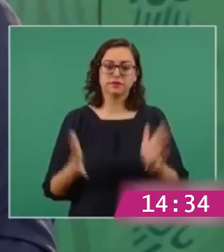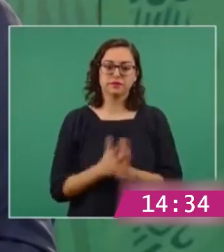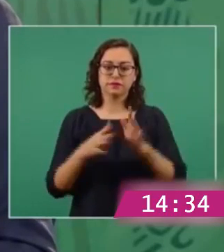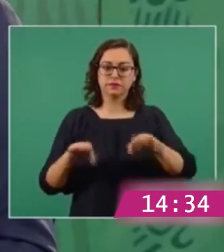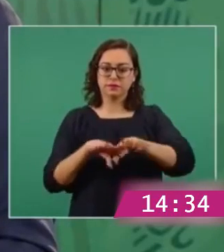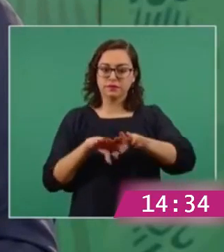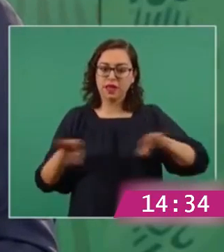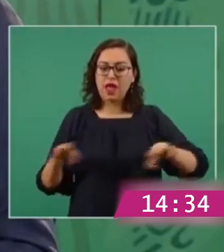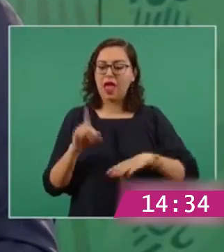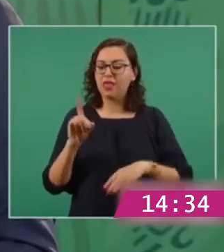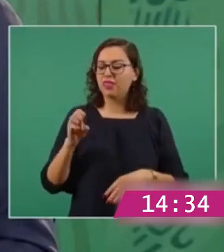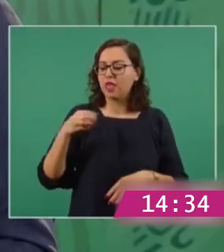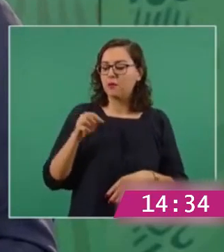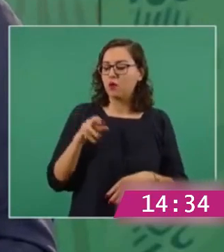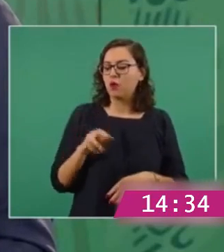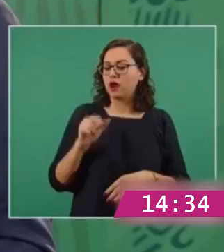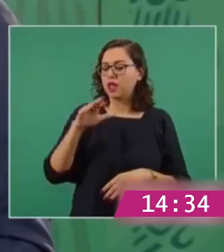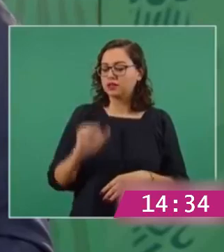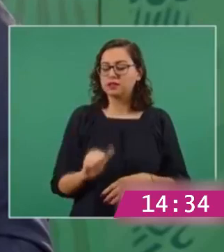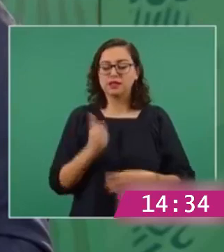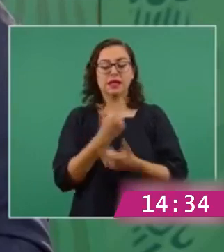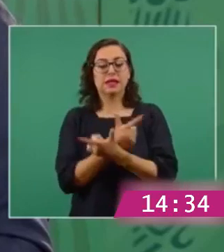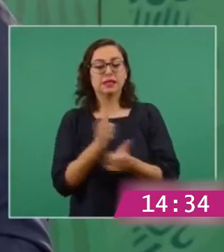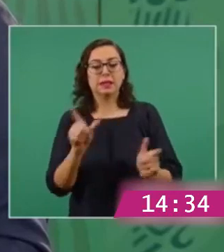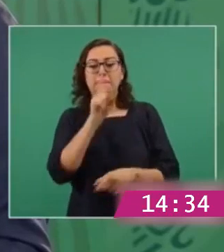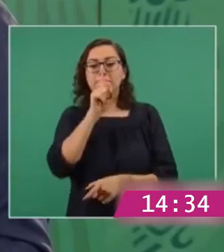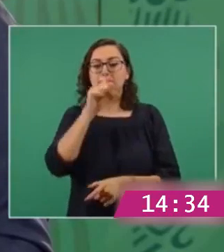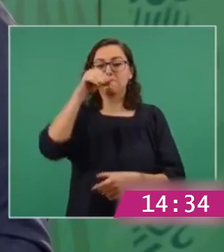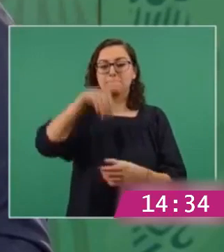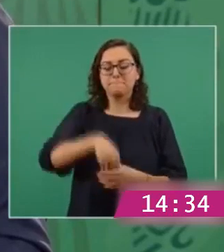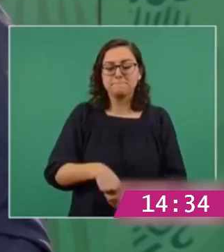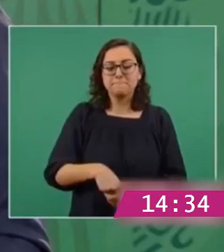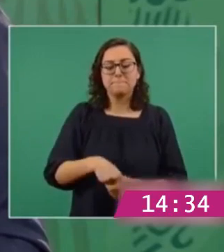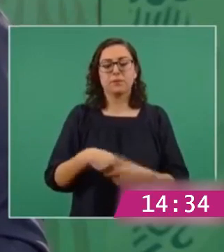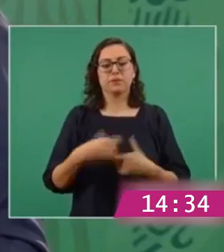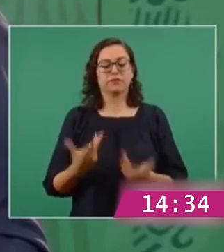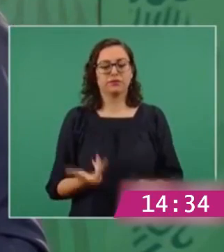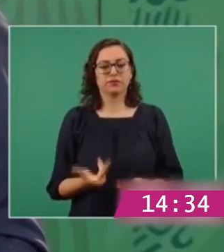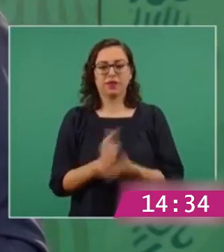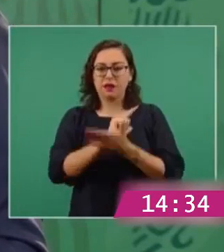Ciro Murayama, a su talón de Aquiles, pues, los dos.